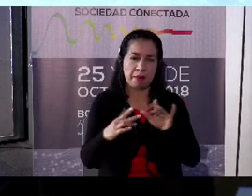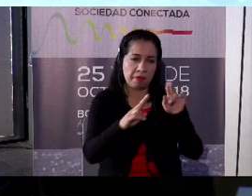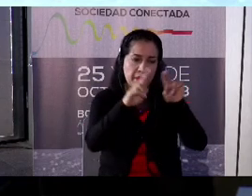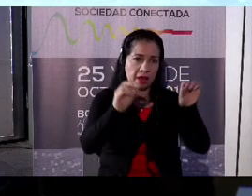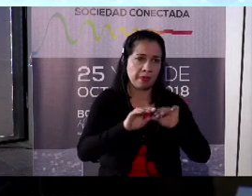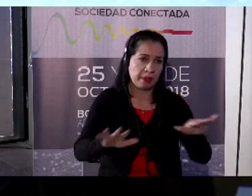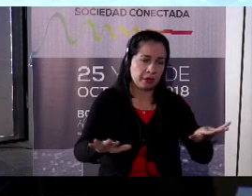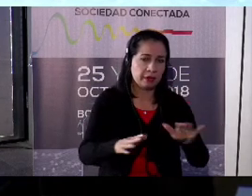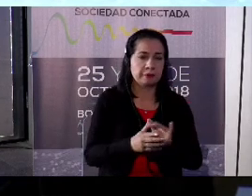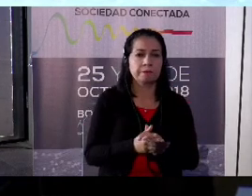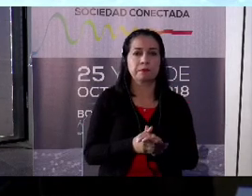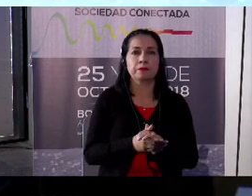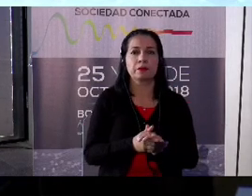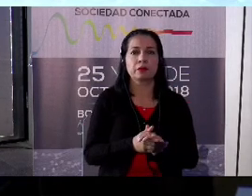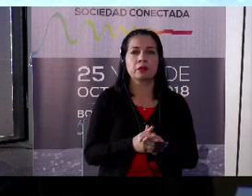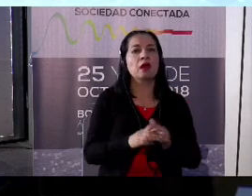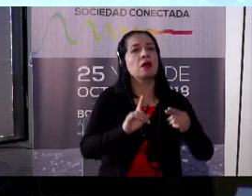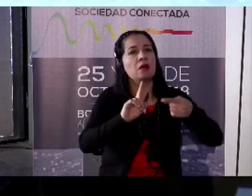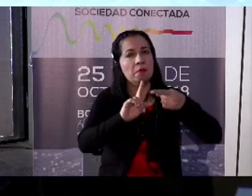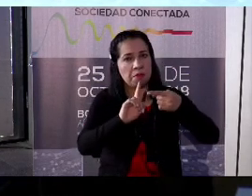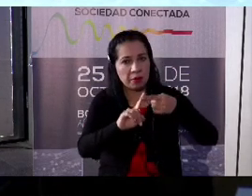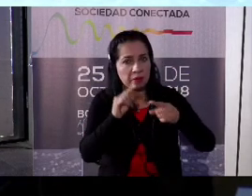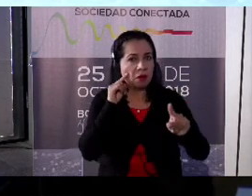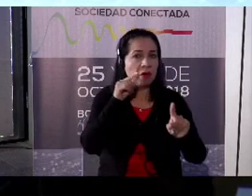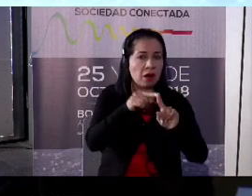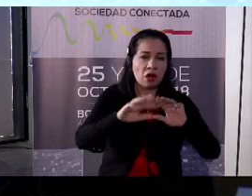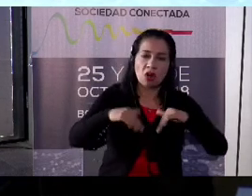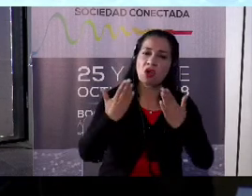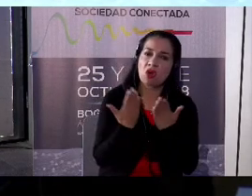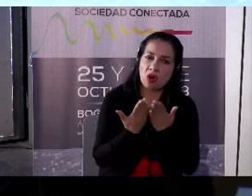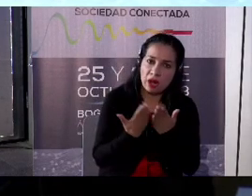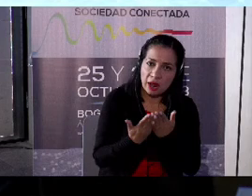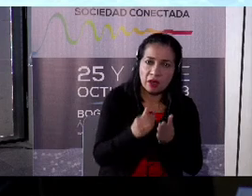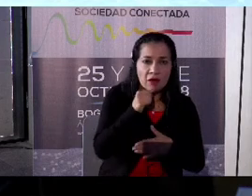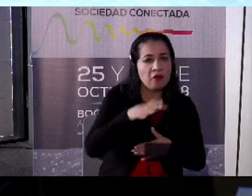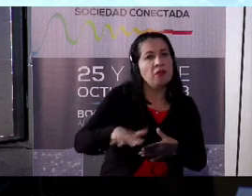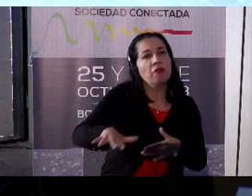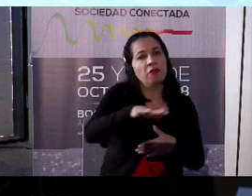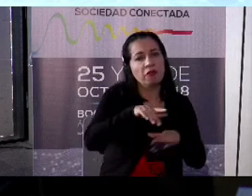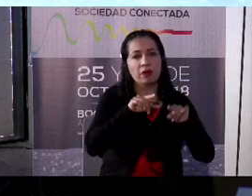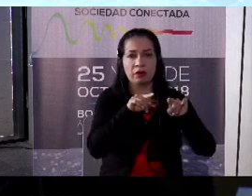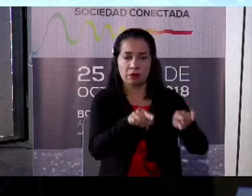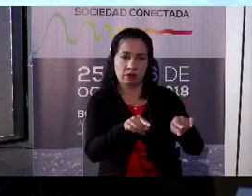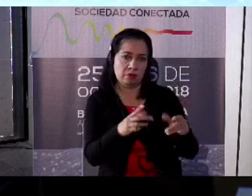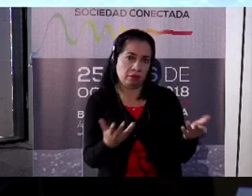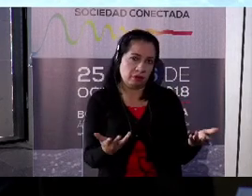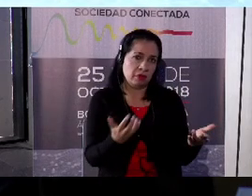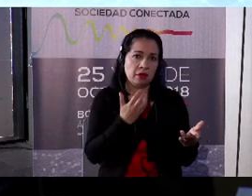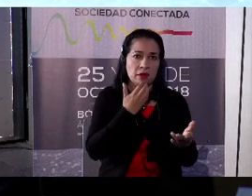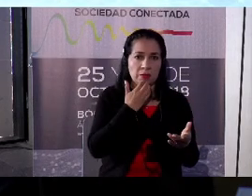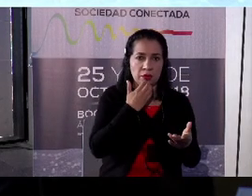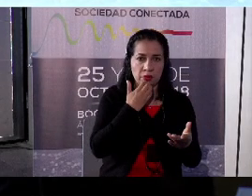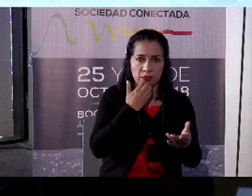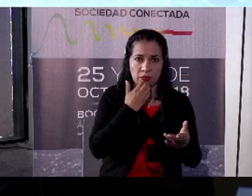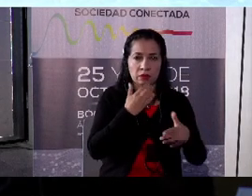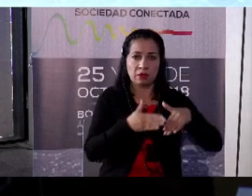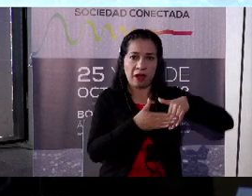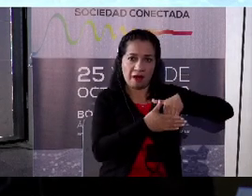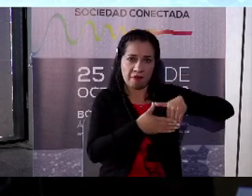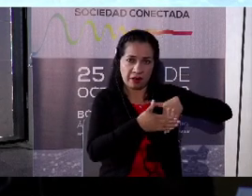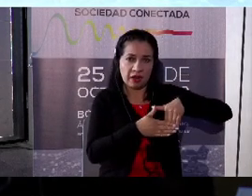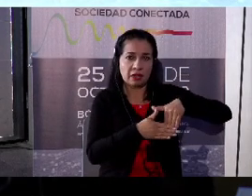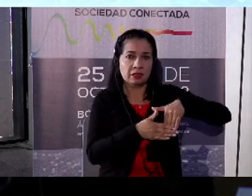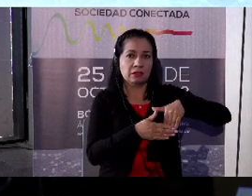enfocamos primero en los Colegios de los sectores rurales por ejemplo en occidente del país conectamos